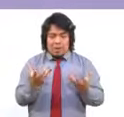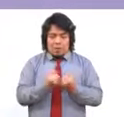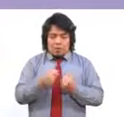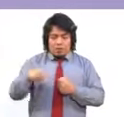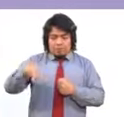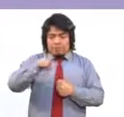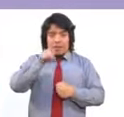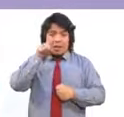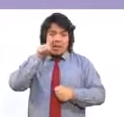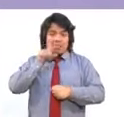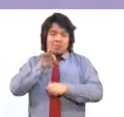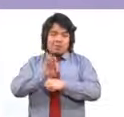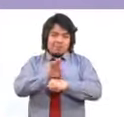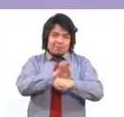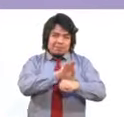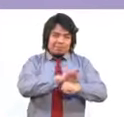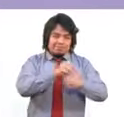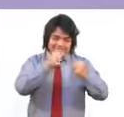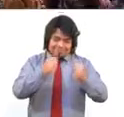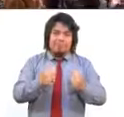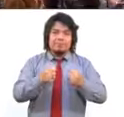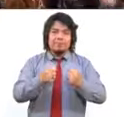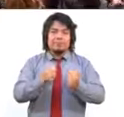mujeres de la ciudad. Muchas gracias.